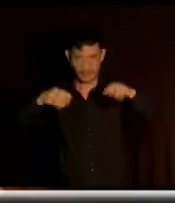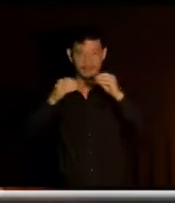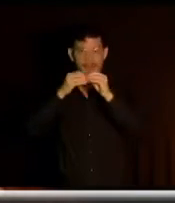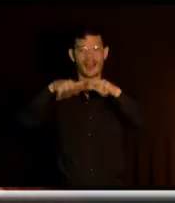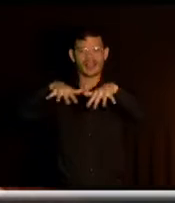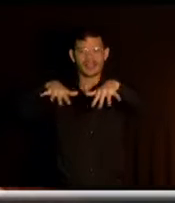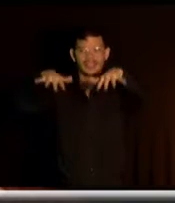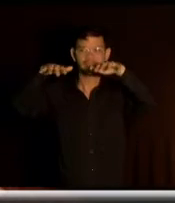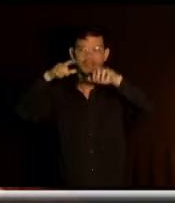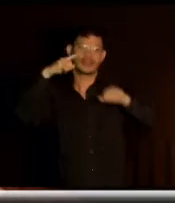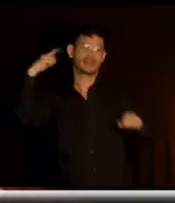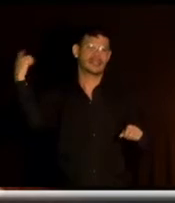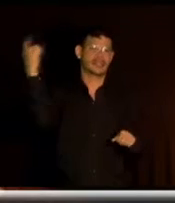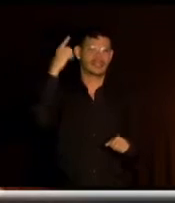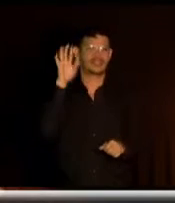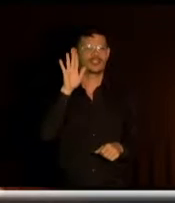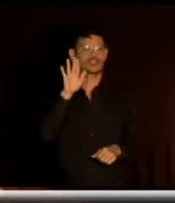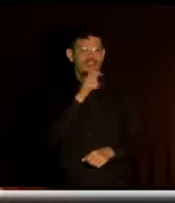Paralímpico Colombiano.